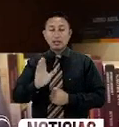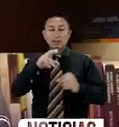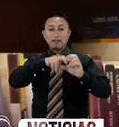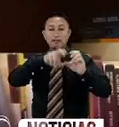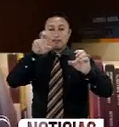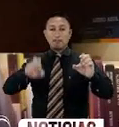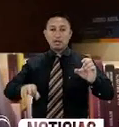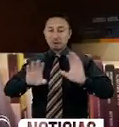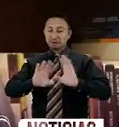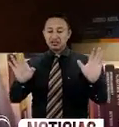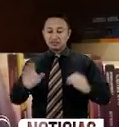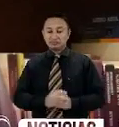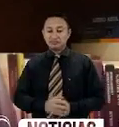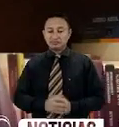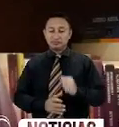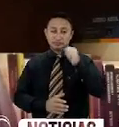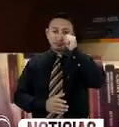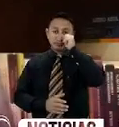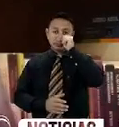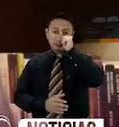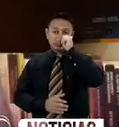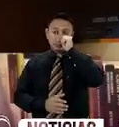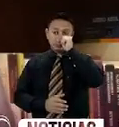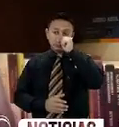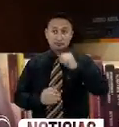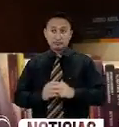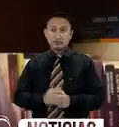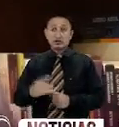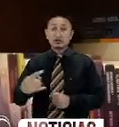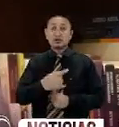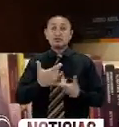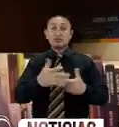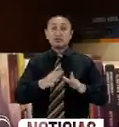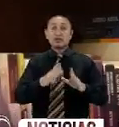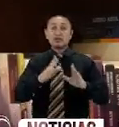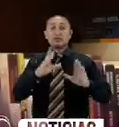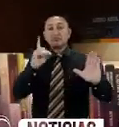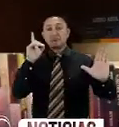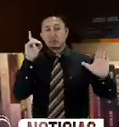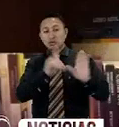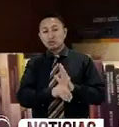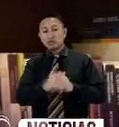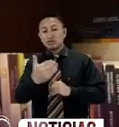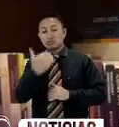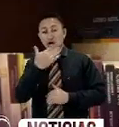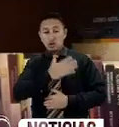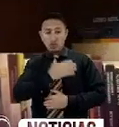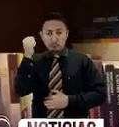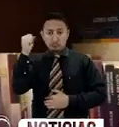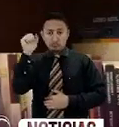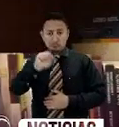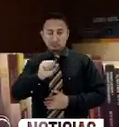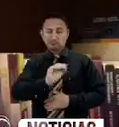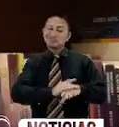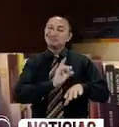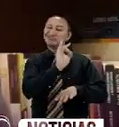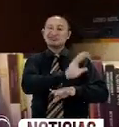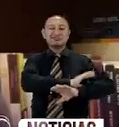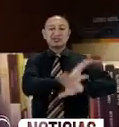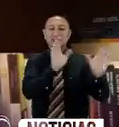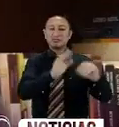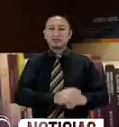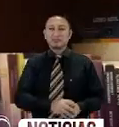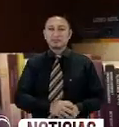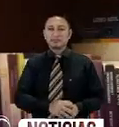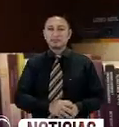costado de Que renuncio a toda acción legal a la que tendría derecho es decir renuncio